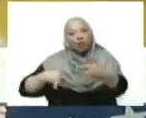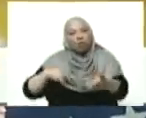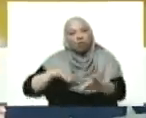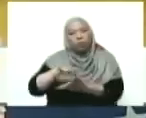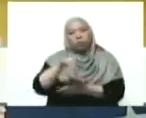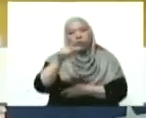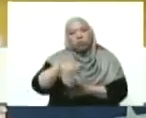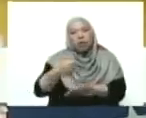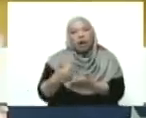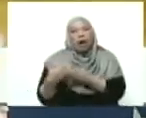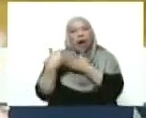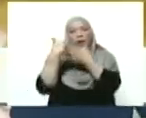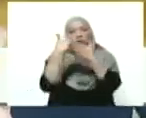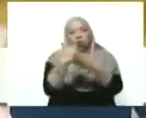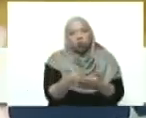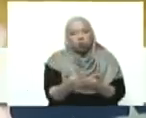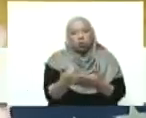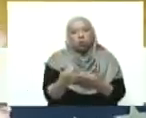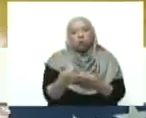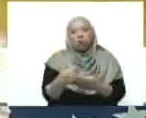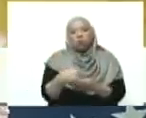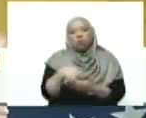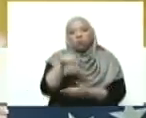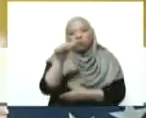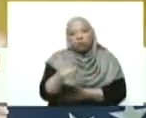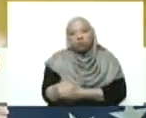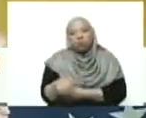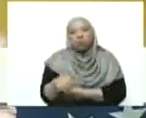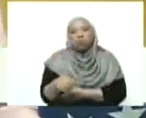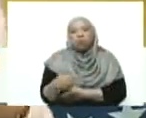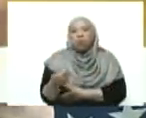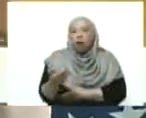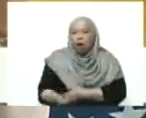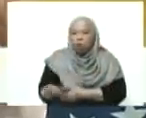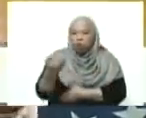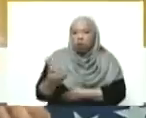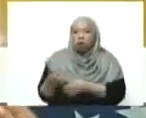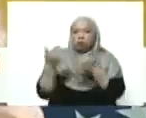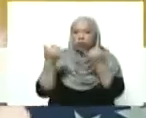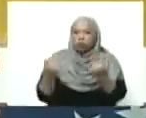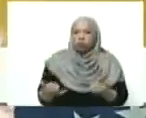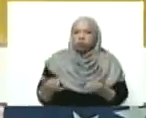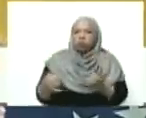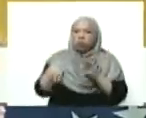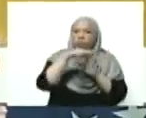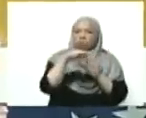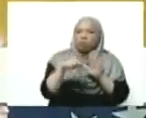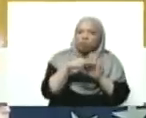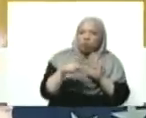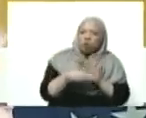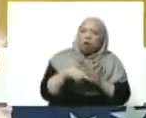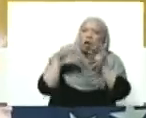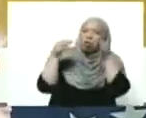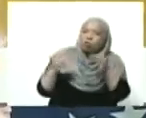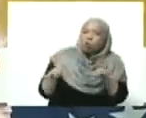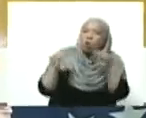envío de ayuda humanitaria a naciones que así lo han requerido y que han cumplido. cumplido la normativa